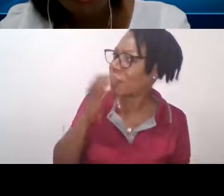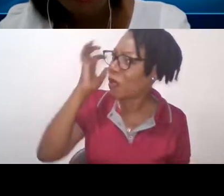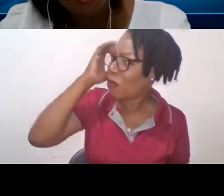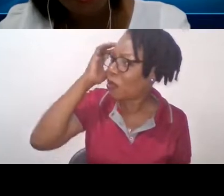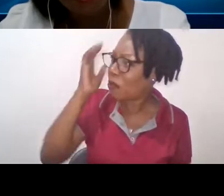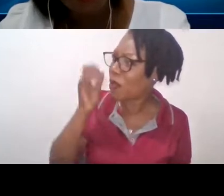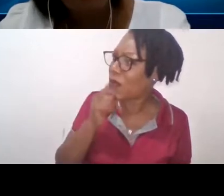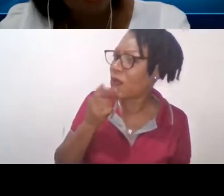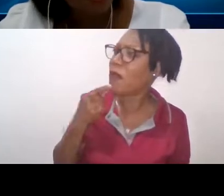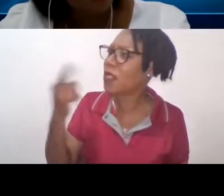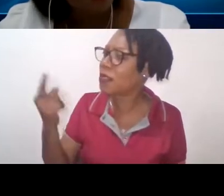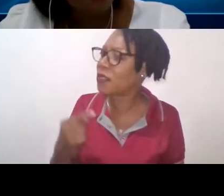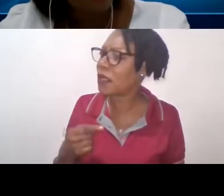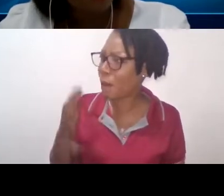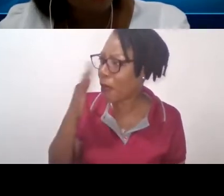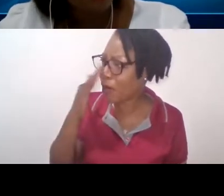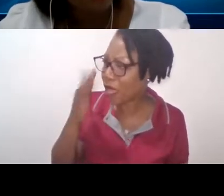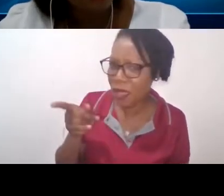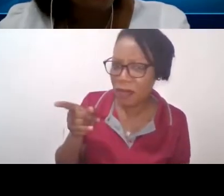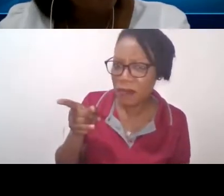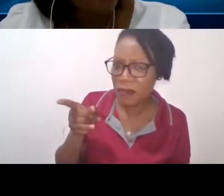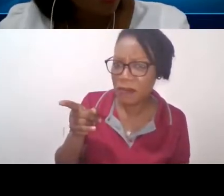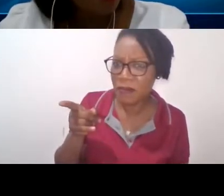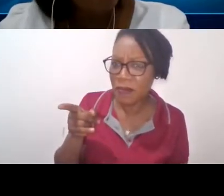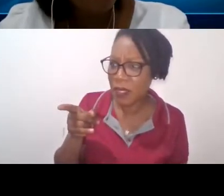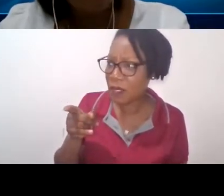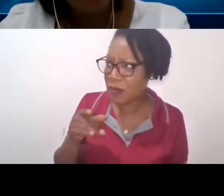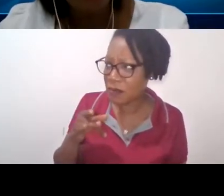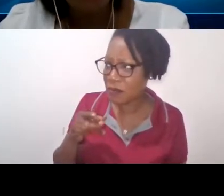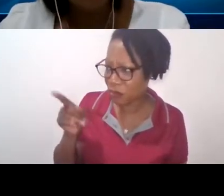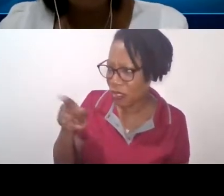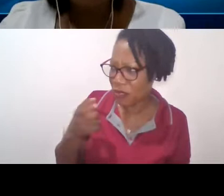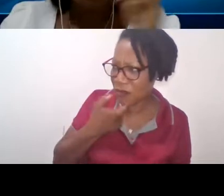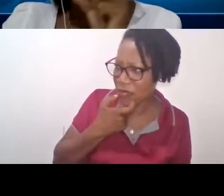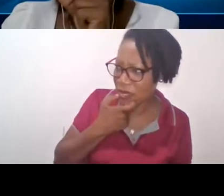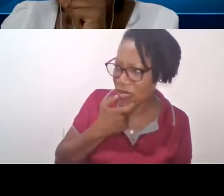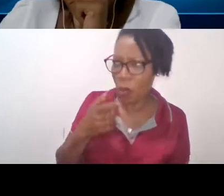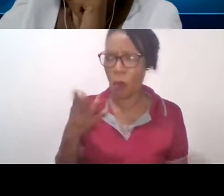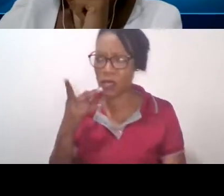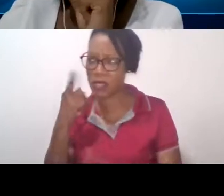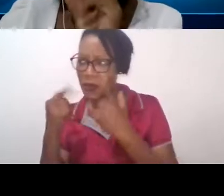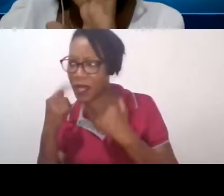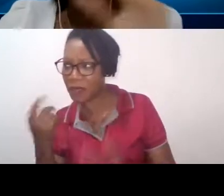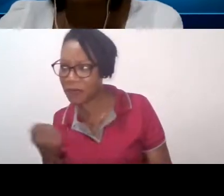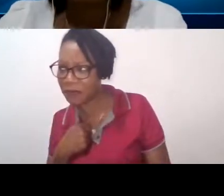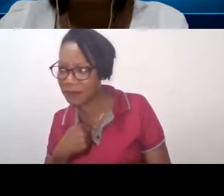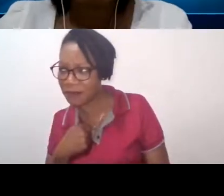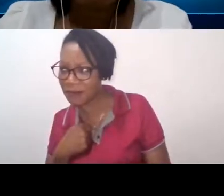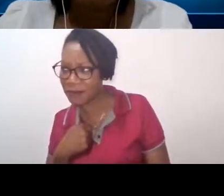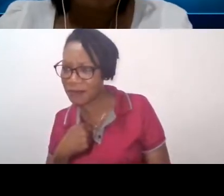y me dice, mami, ¿estás riendo o estás llorando?